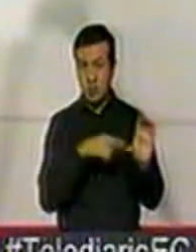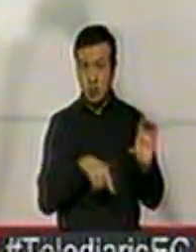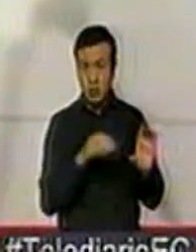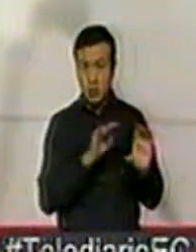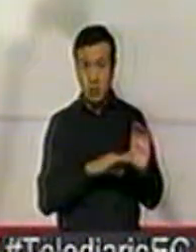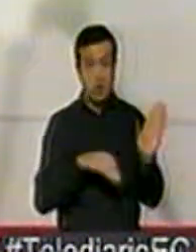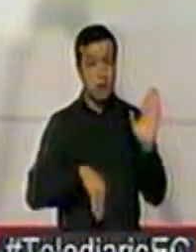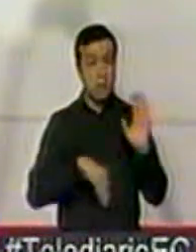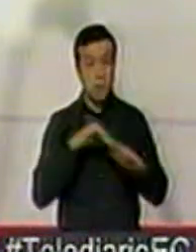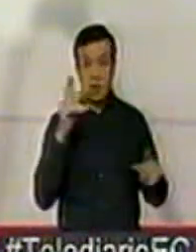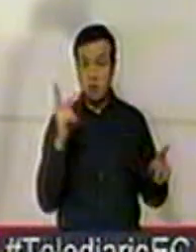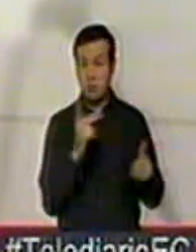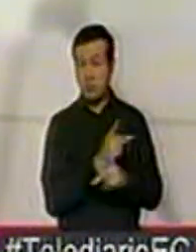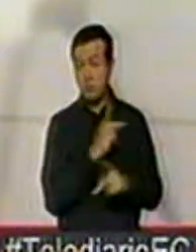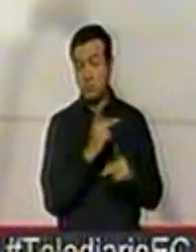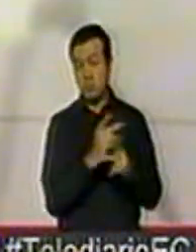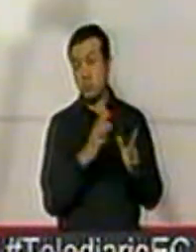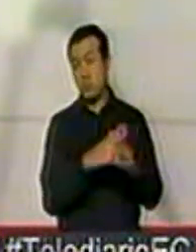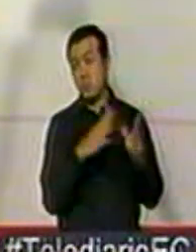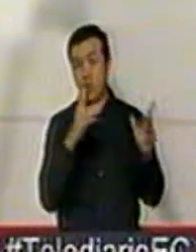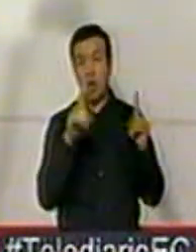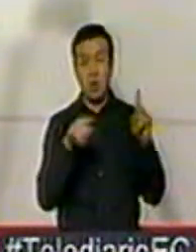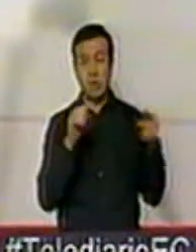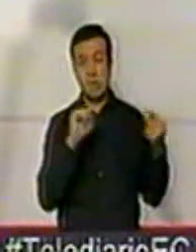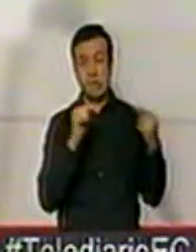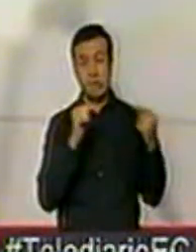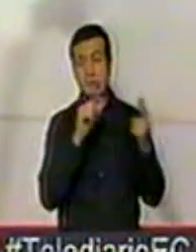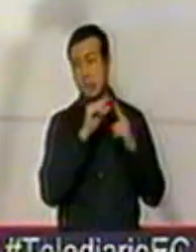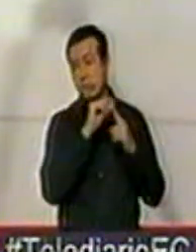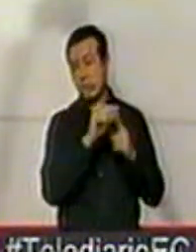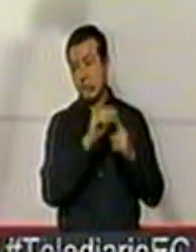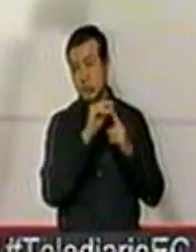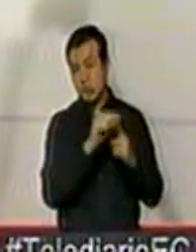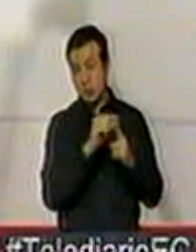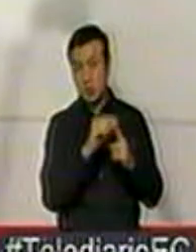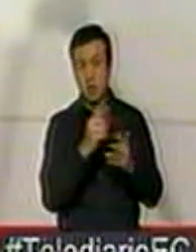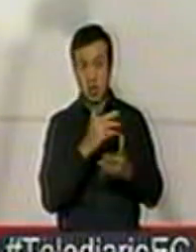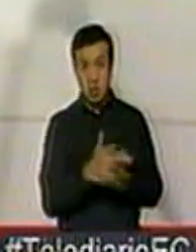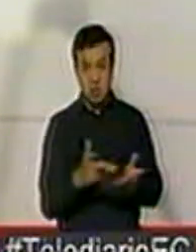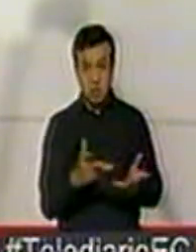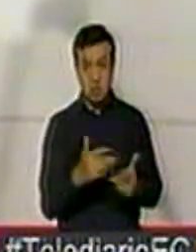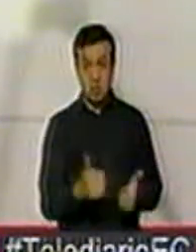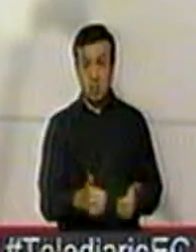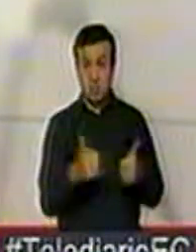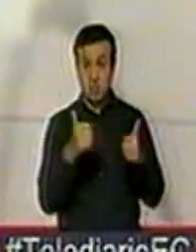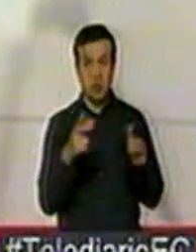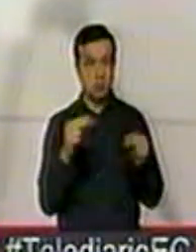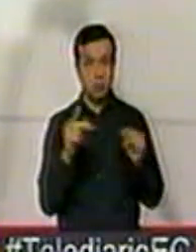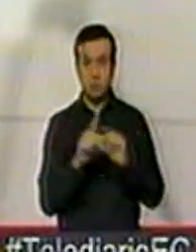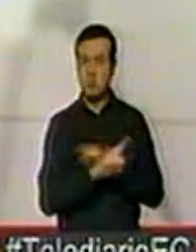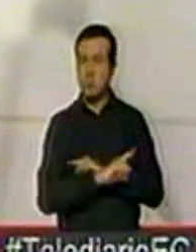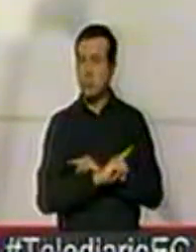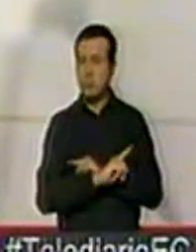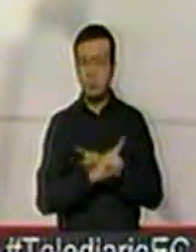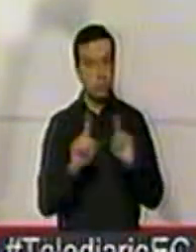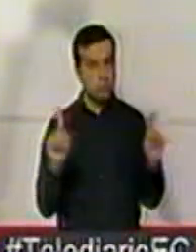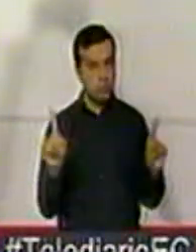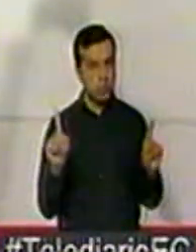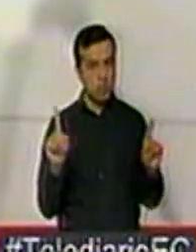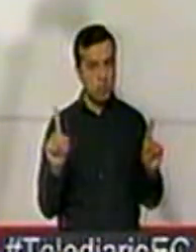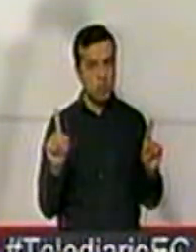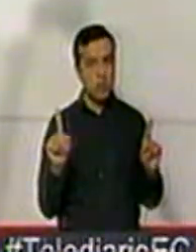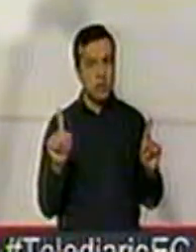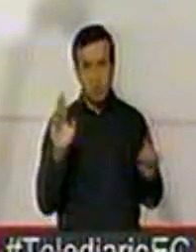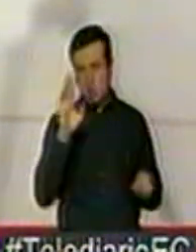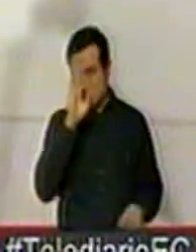mucho más allá de lo normal, hasta con agresiones, con insultos, y eso no debe ser el objetivo